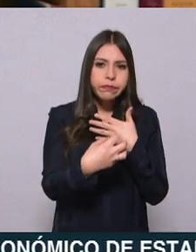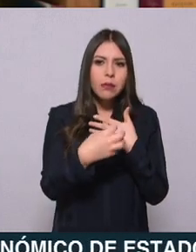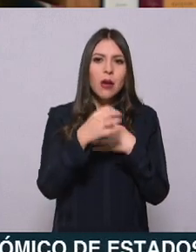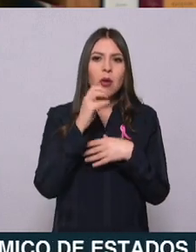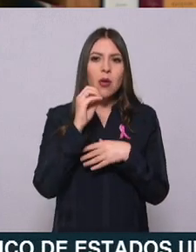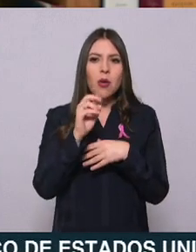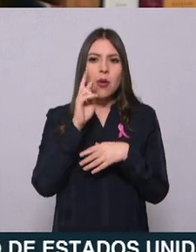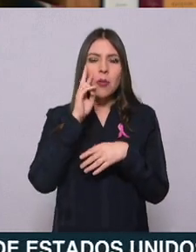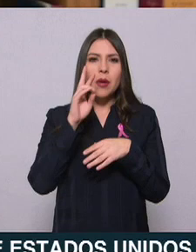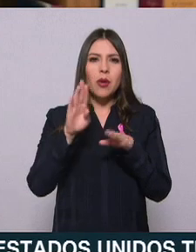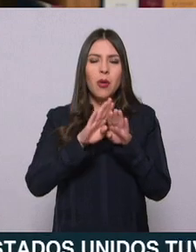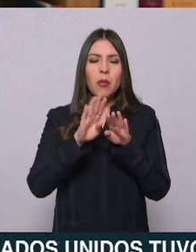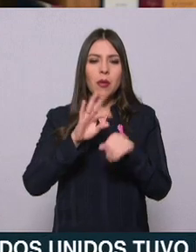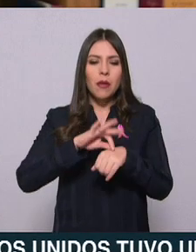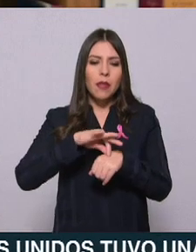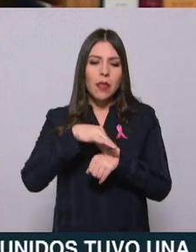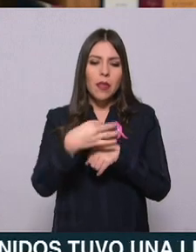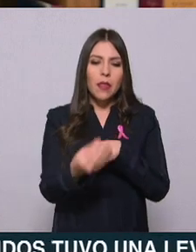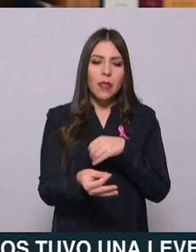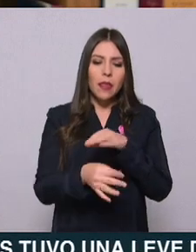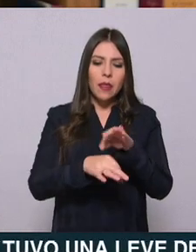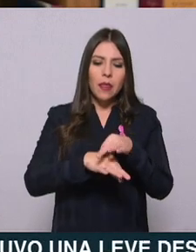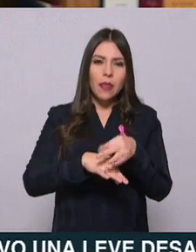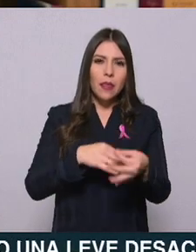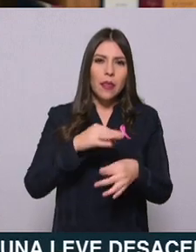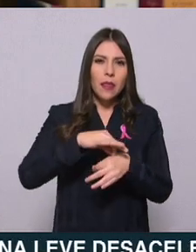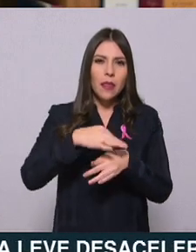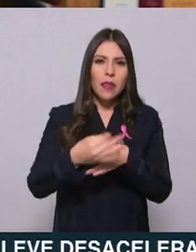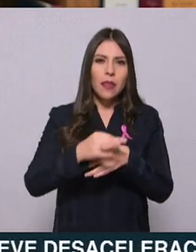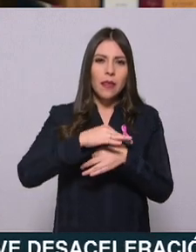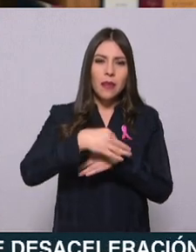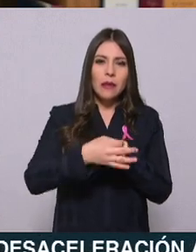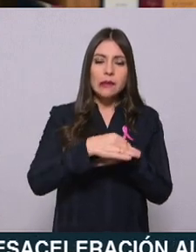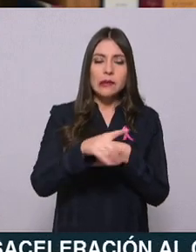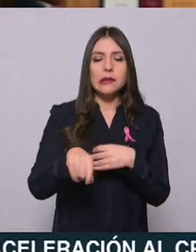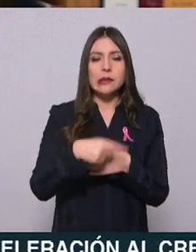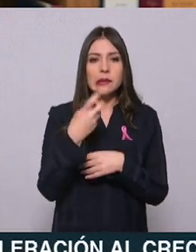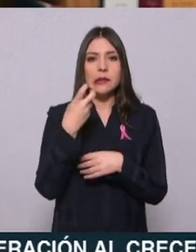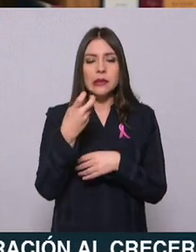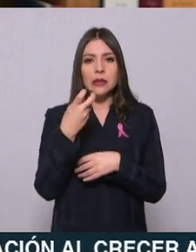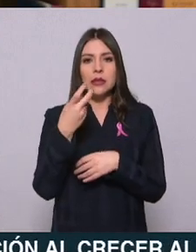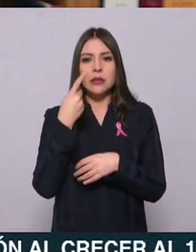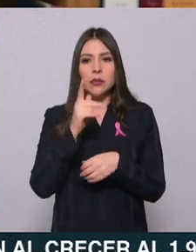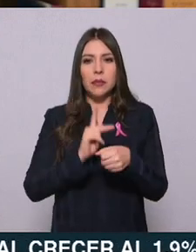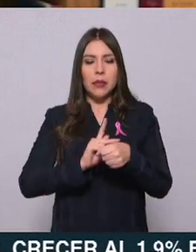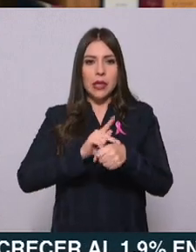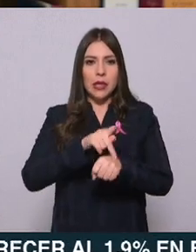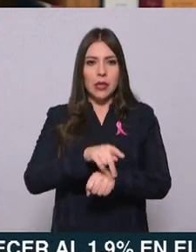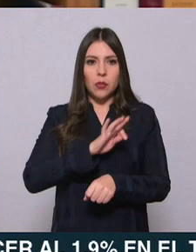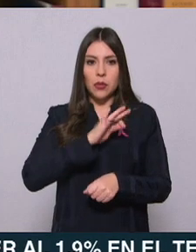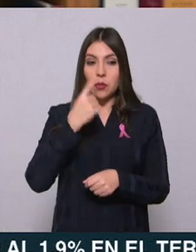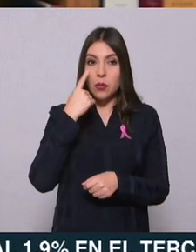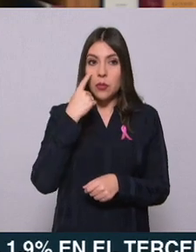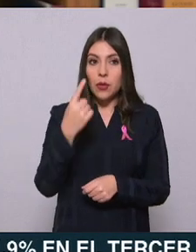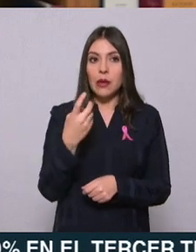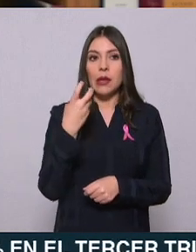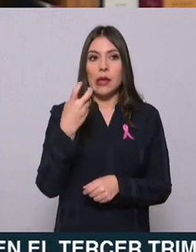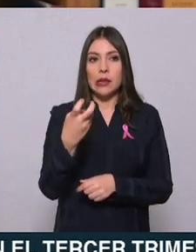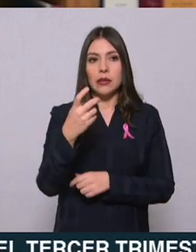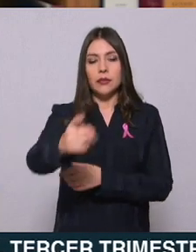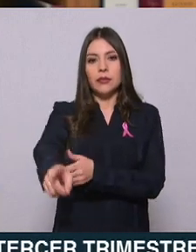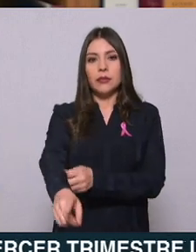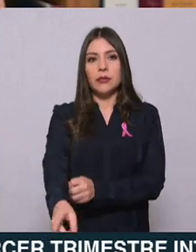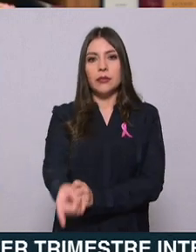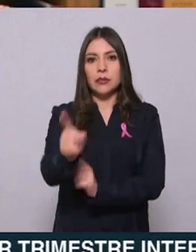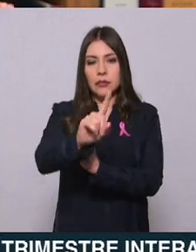se descame, que empiece a tener alteraciones en cualquiera de la anatomía de la piel, entonces eso nos sugiere que